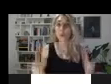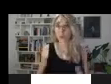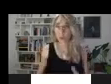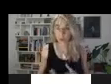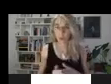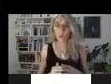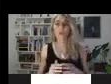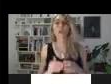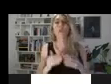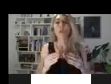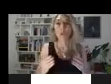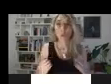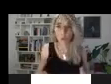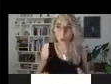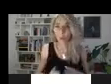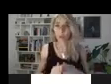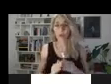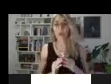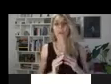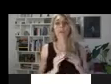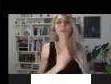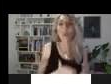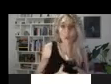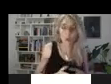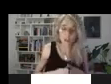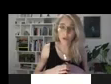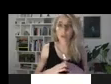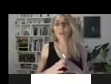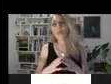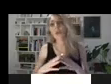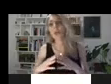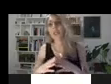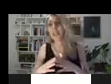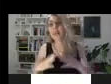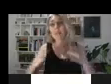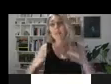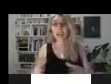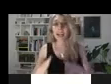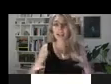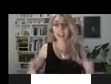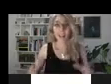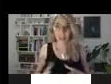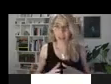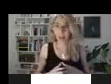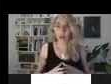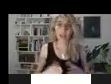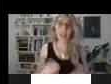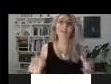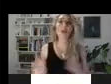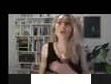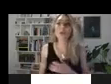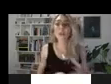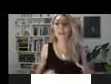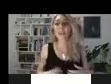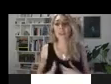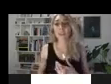generemos nuevos circuitos, nuevos compradores, nuevos coleccionismos y ampliar hacia el mercado.